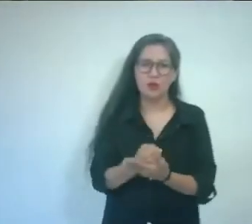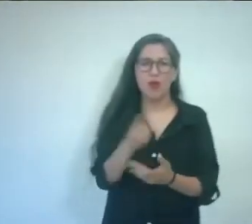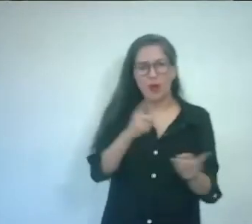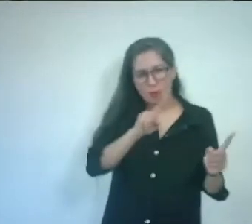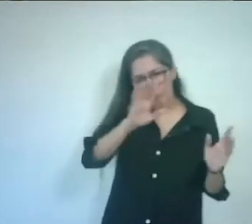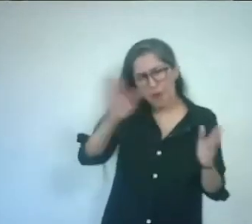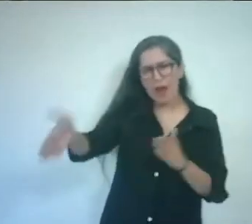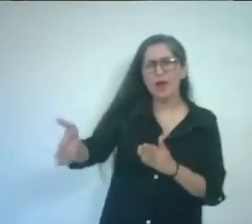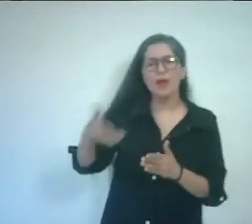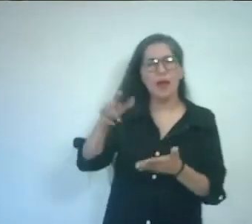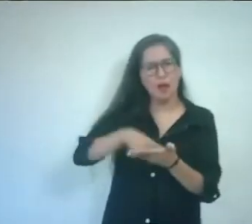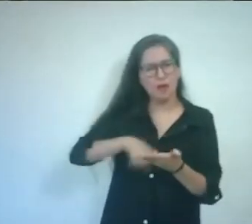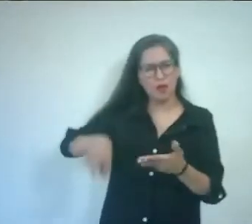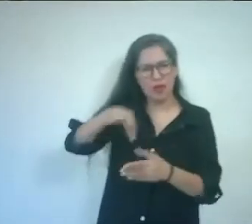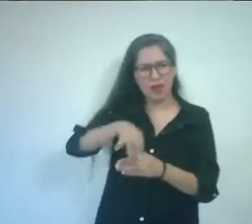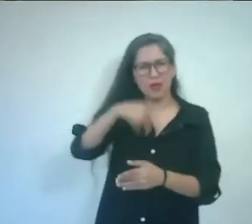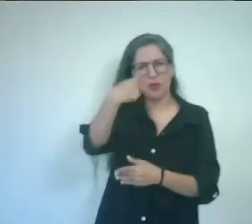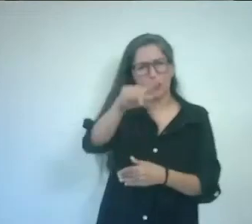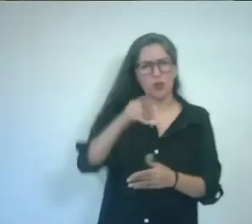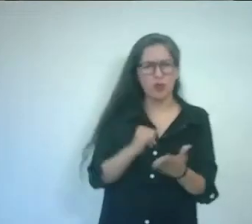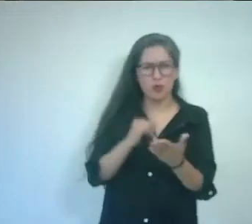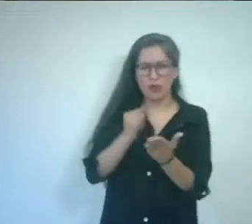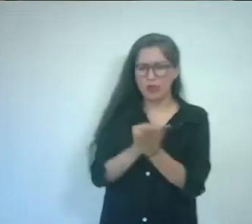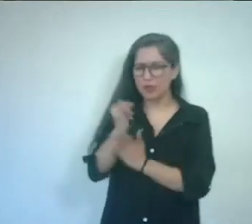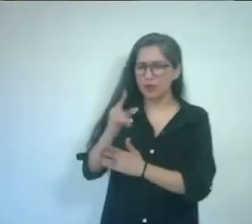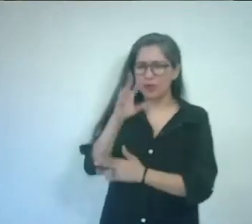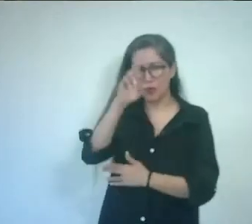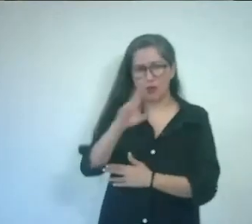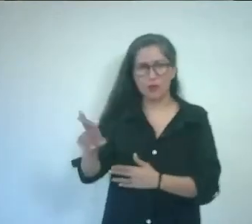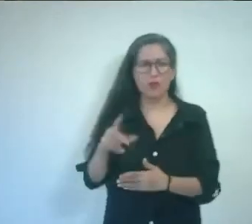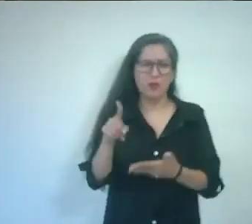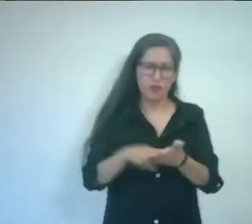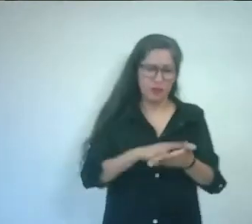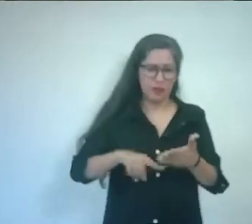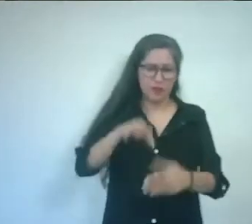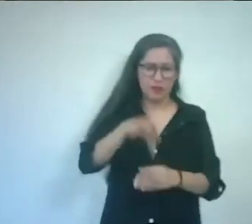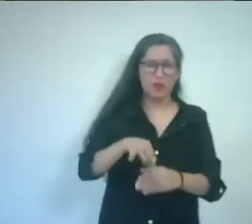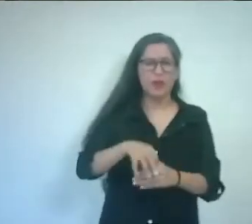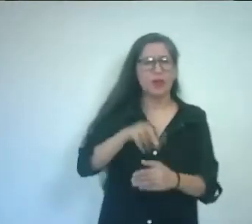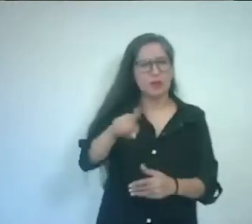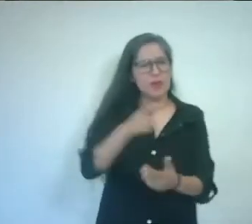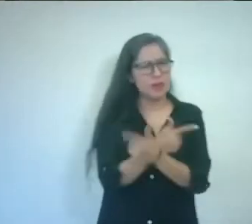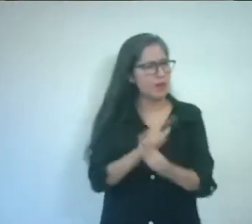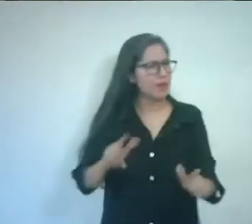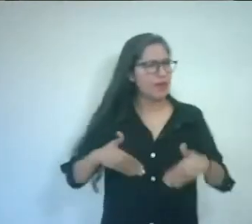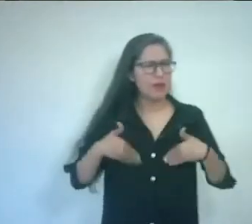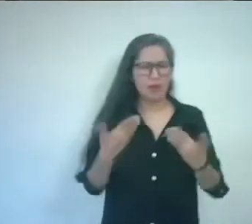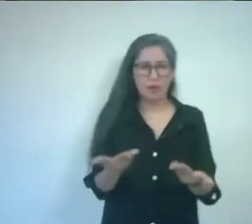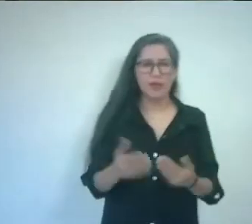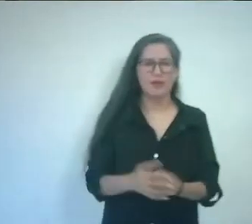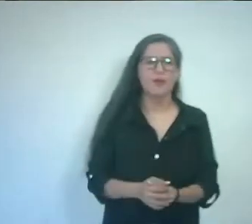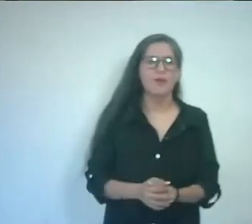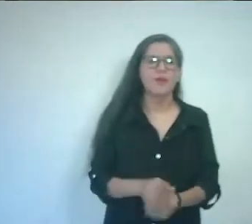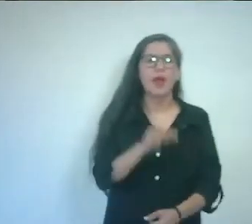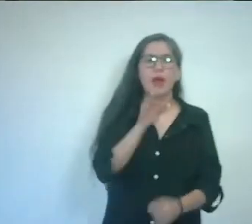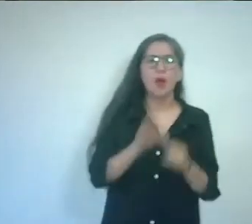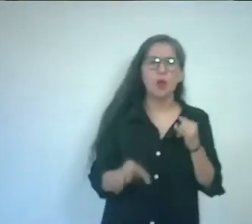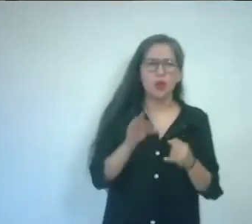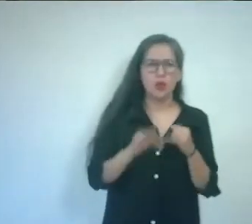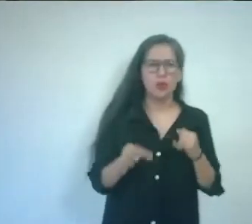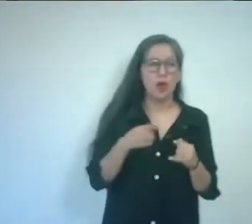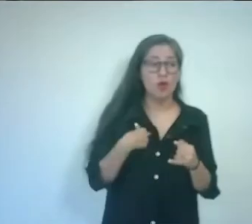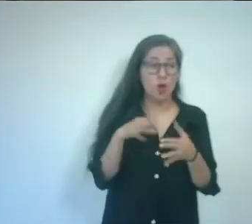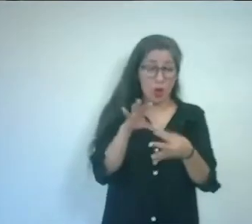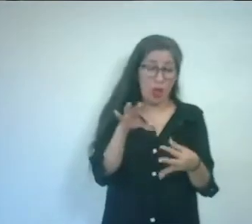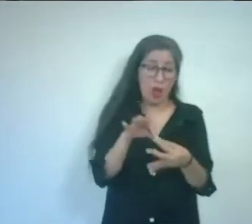votar, su decisión será respetada, acudan a votar con total libertad, por favor. Y por último, no me quiero extender